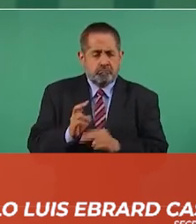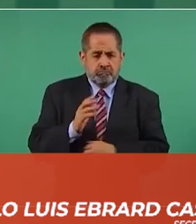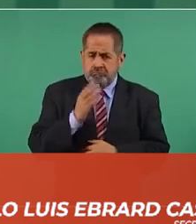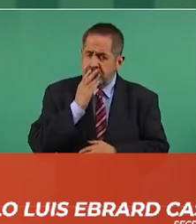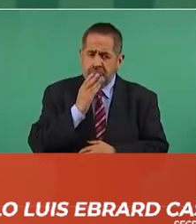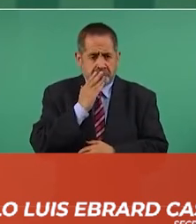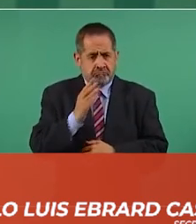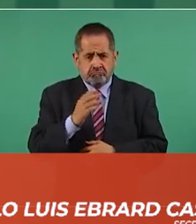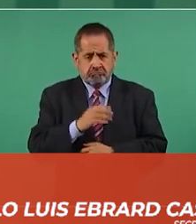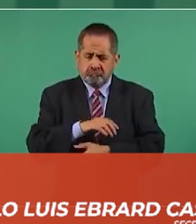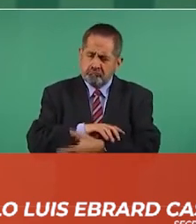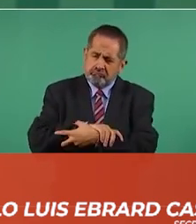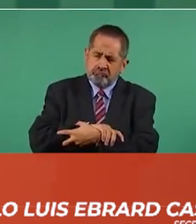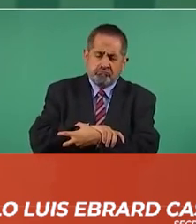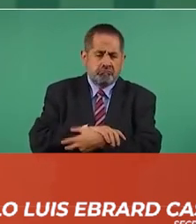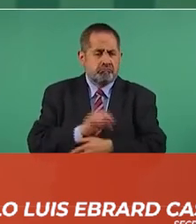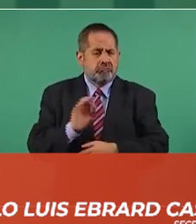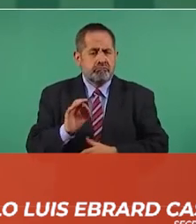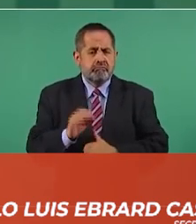de